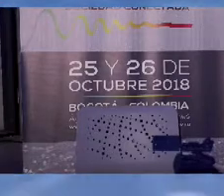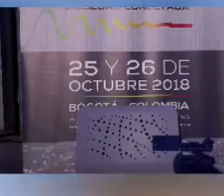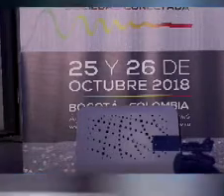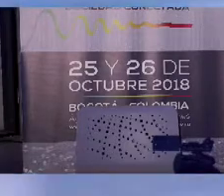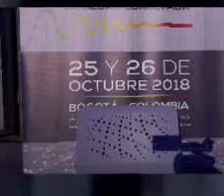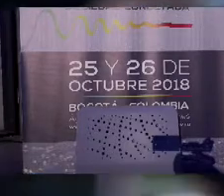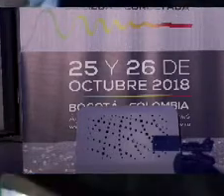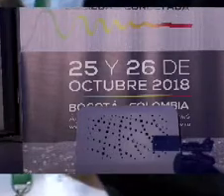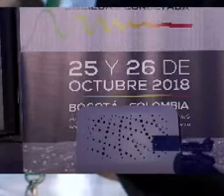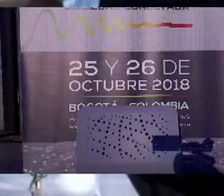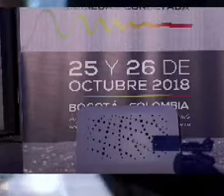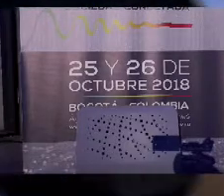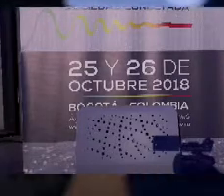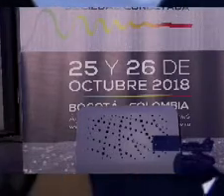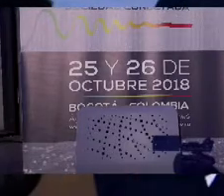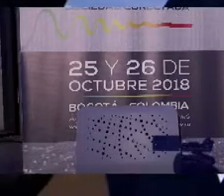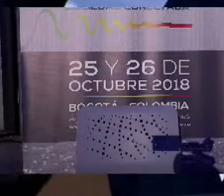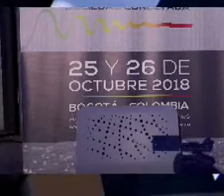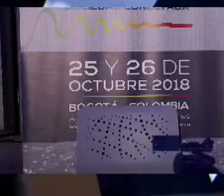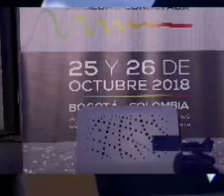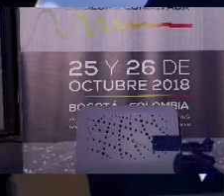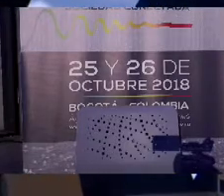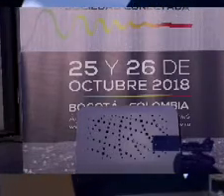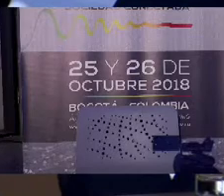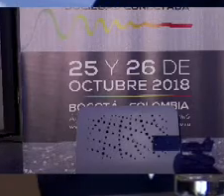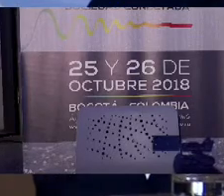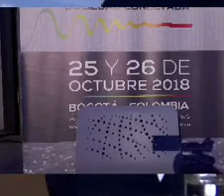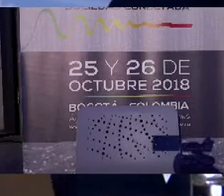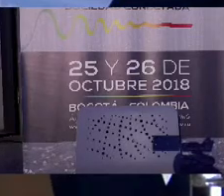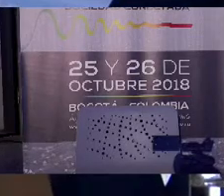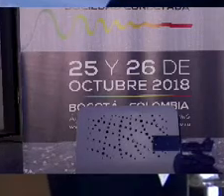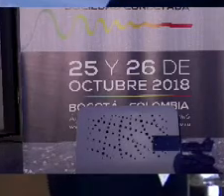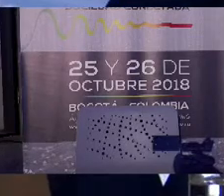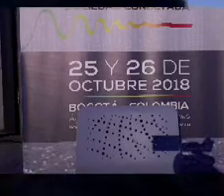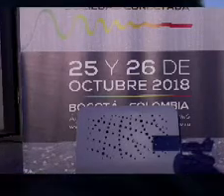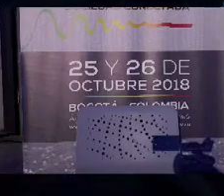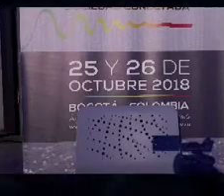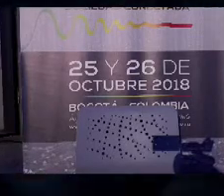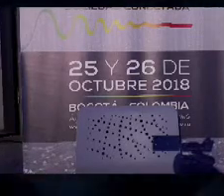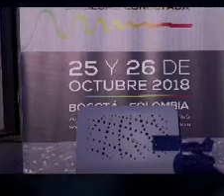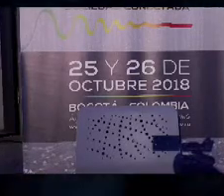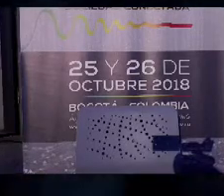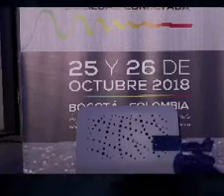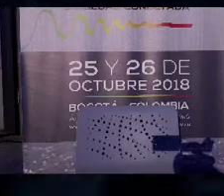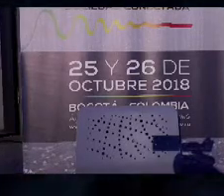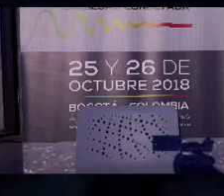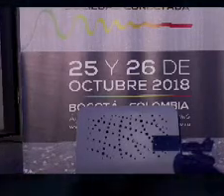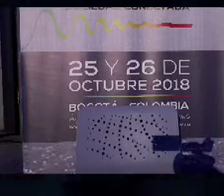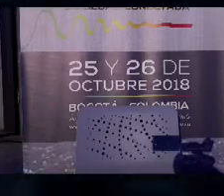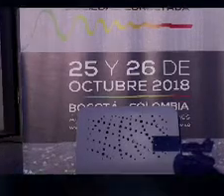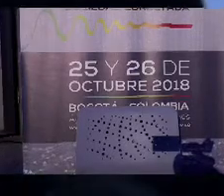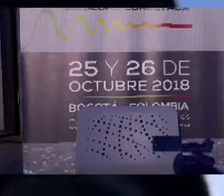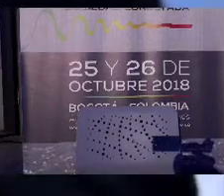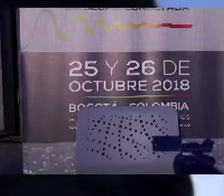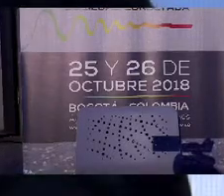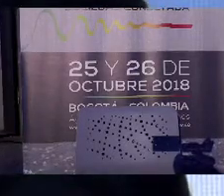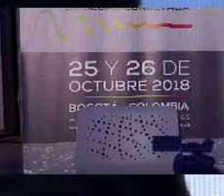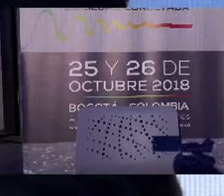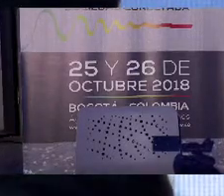ya tarde, una horita tarde. Pero, pues bueno, voy a empezar a hablarles, ahí están mis datos, de